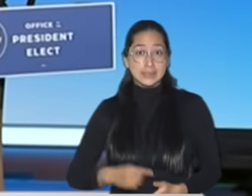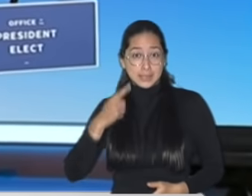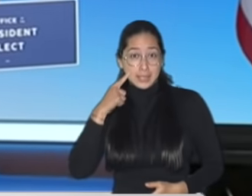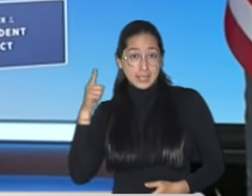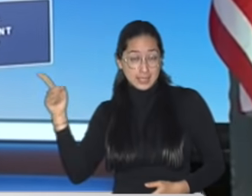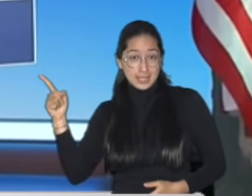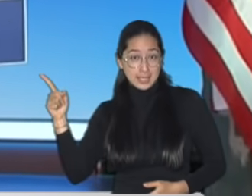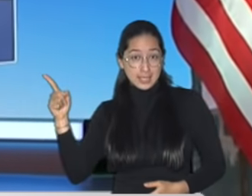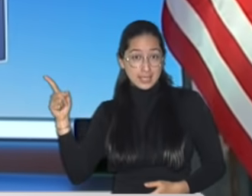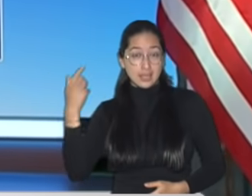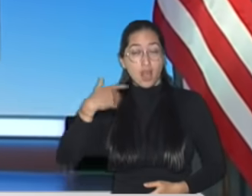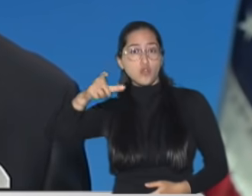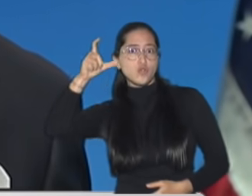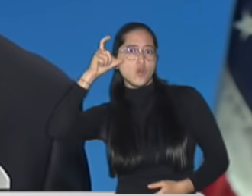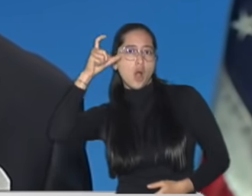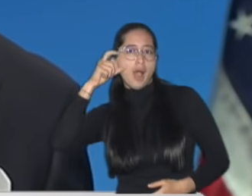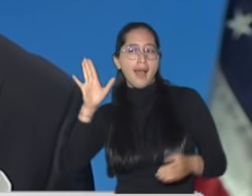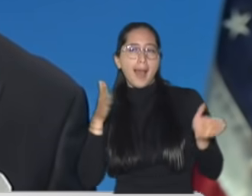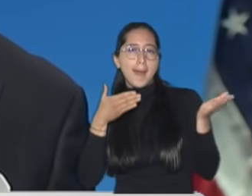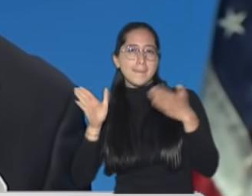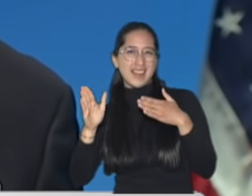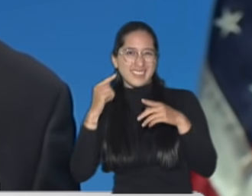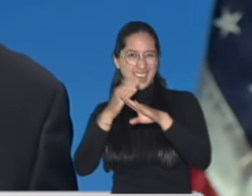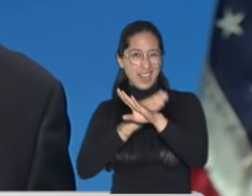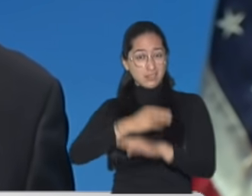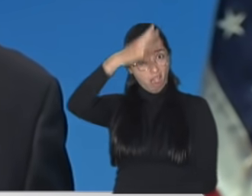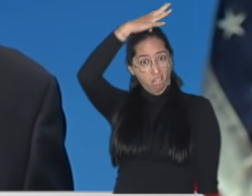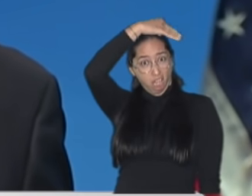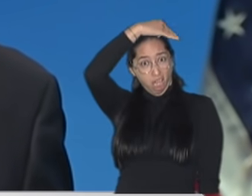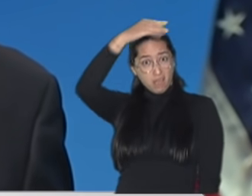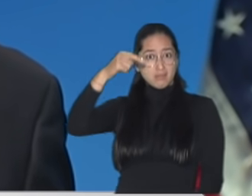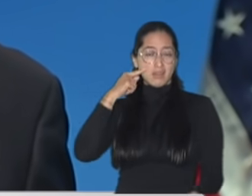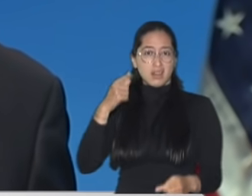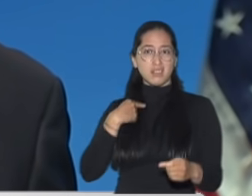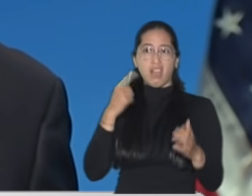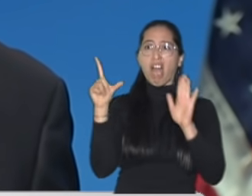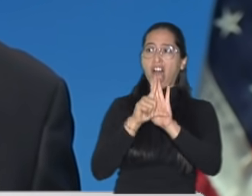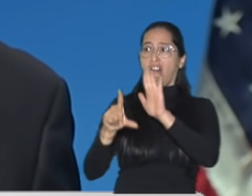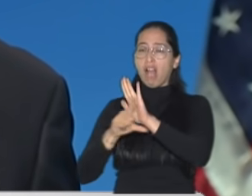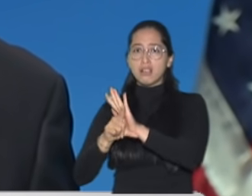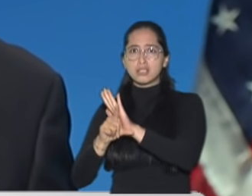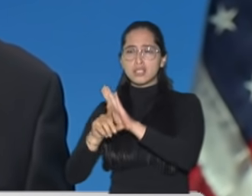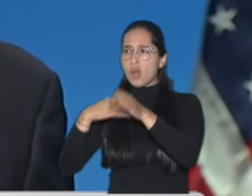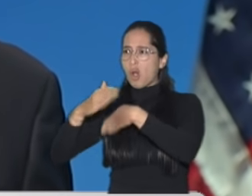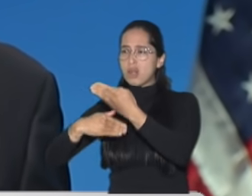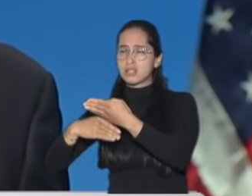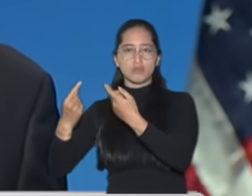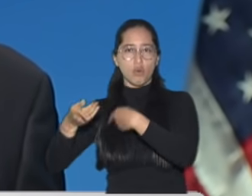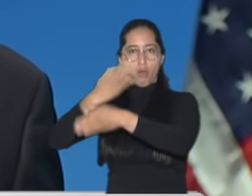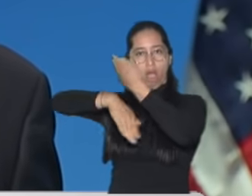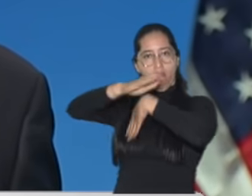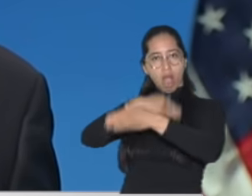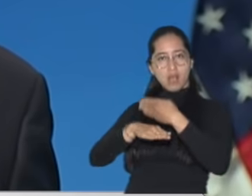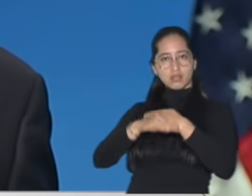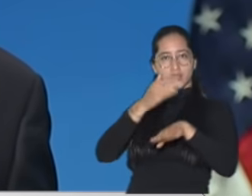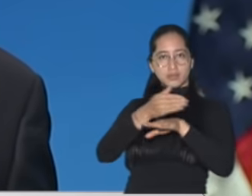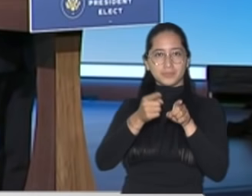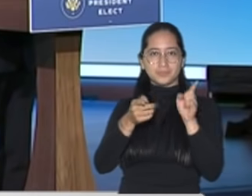con el que Joe Biden intentará revertir los efectos del gobierno Trump apenas unas horas después de posesionarse. Ya